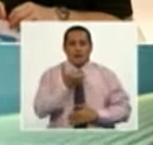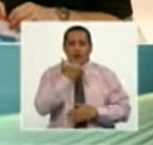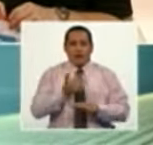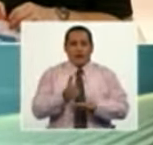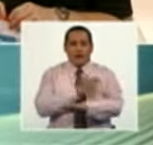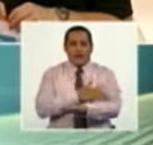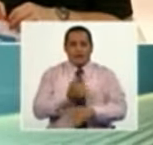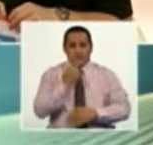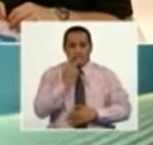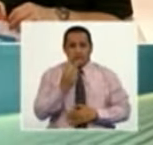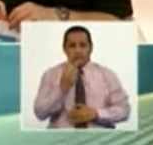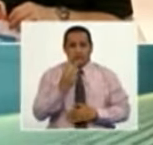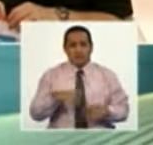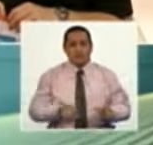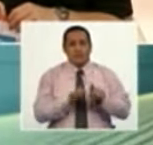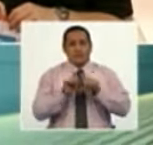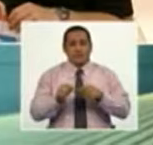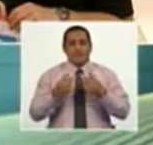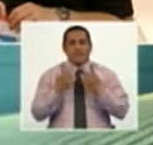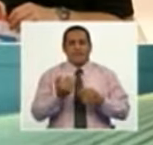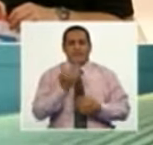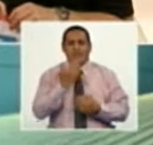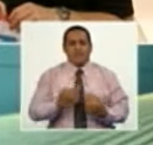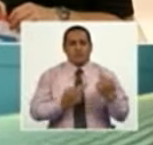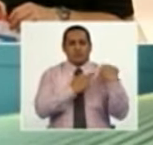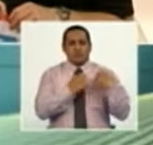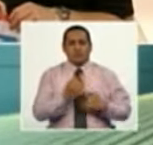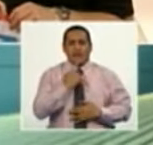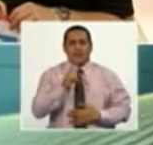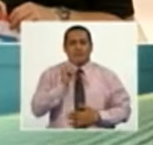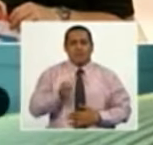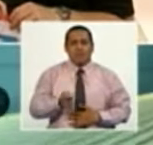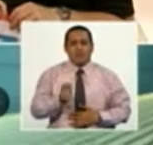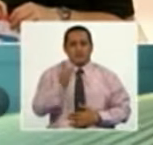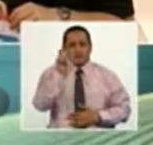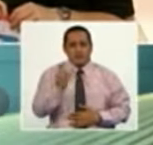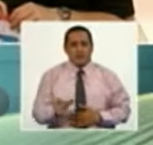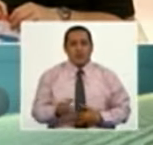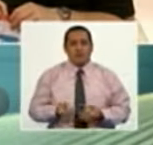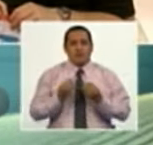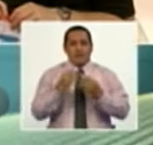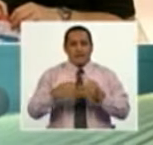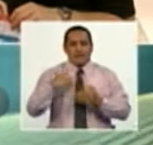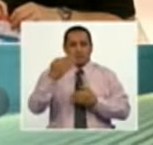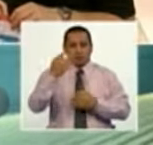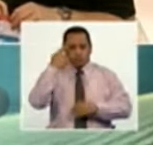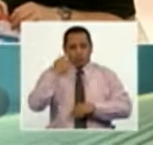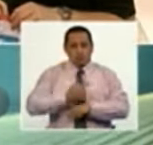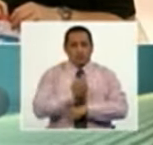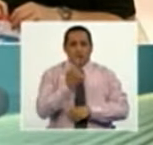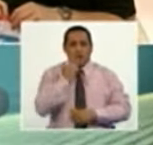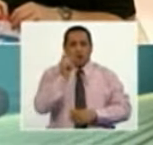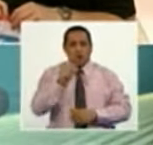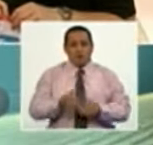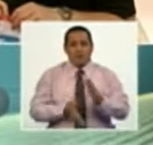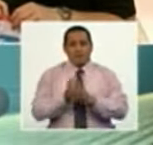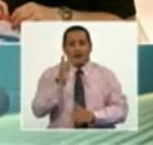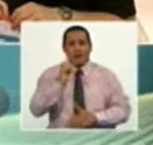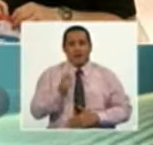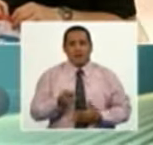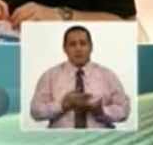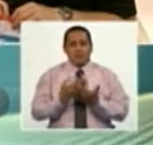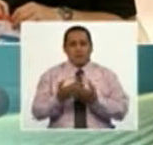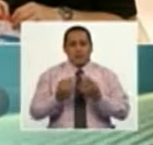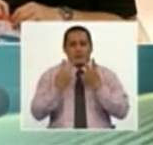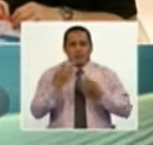falta ante la que nos encontremos y ahí quien tiene un rol fundamental es el juez. Porque al final del día el trabajador va a acudir al juez para